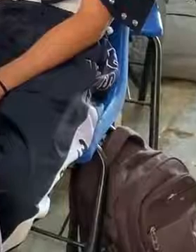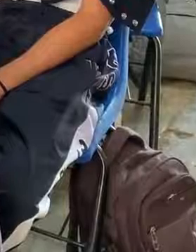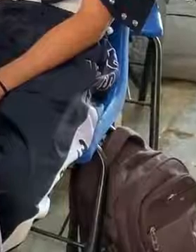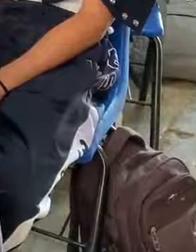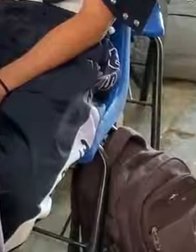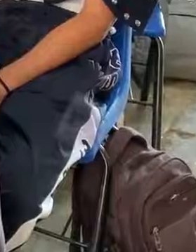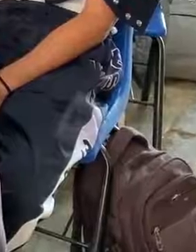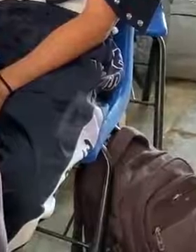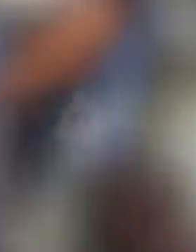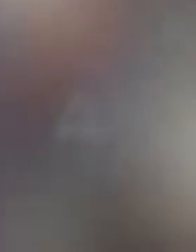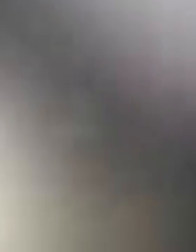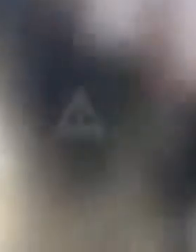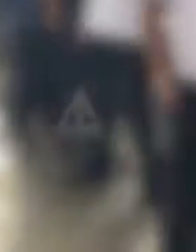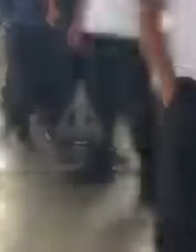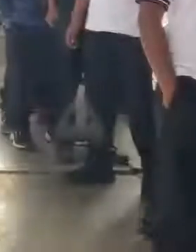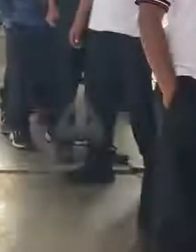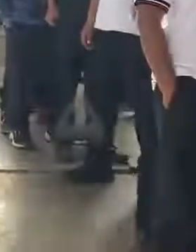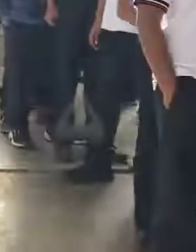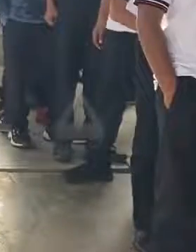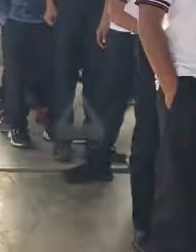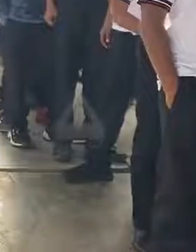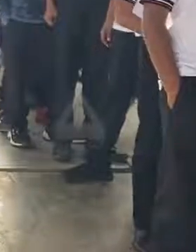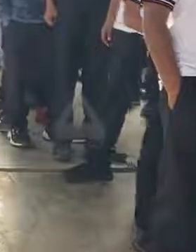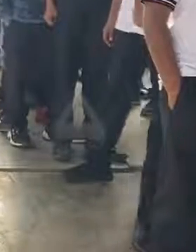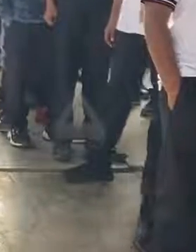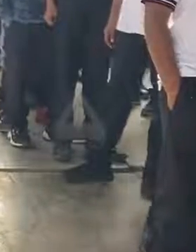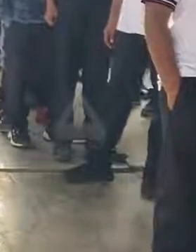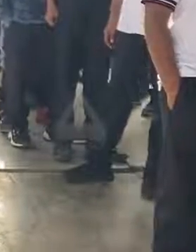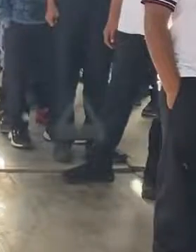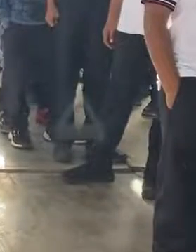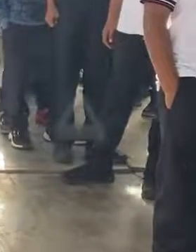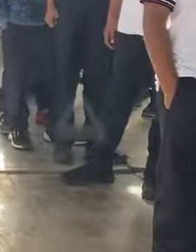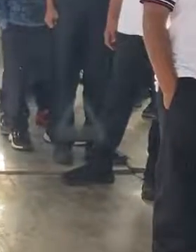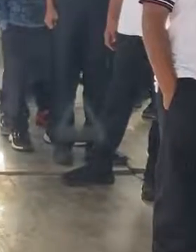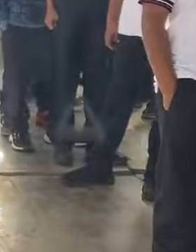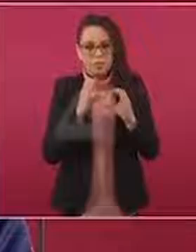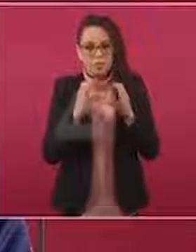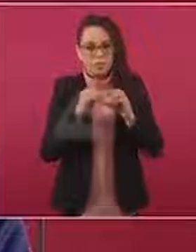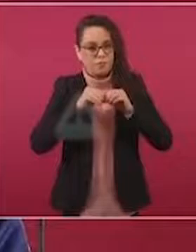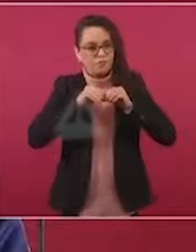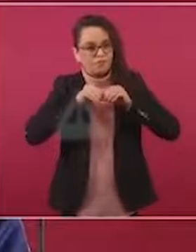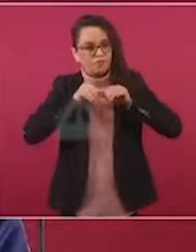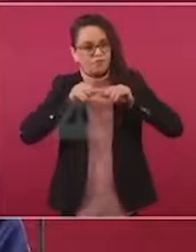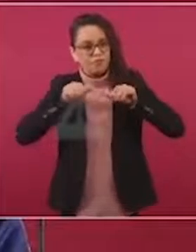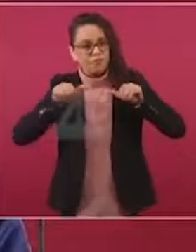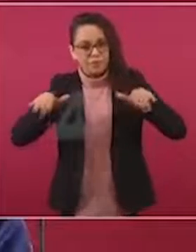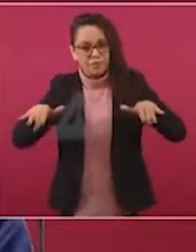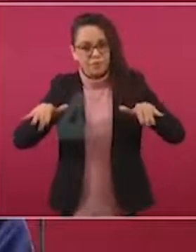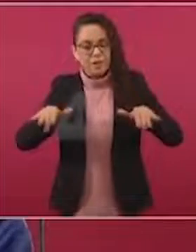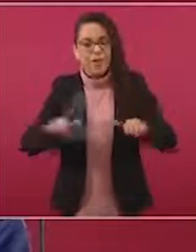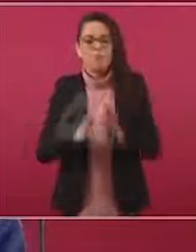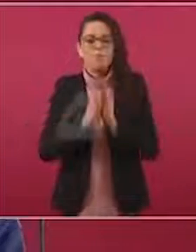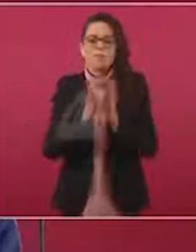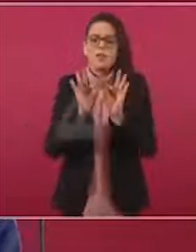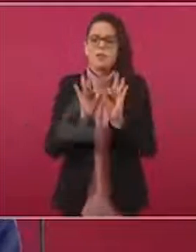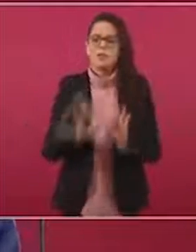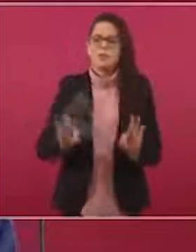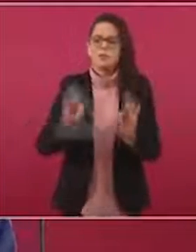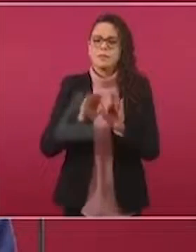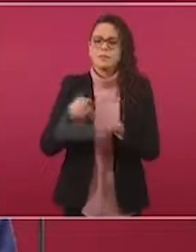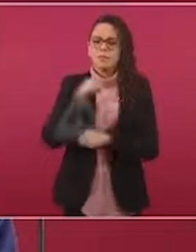Manuel López Obrador pidió no caer en psicosis porque dijo que se puede llegar a dañar a alguien. Porque nos puede